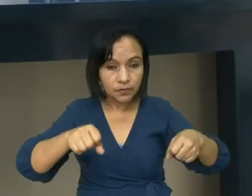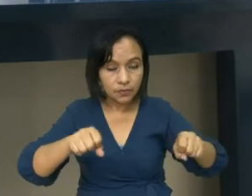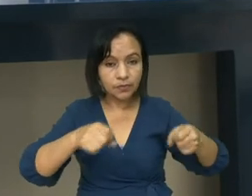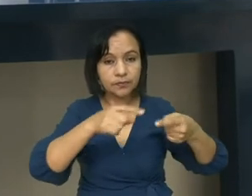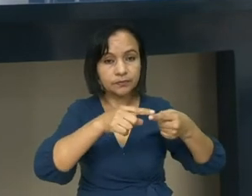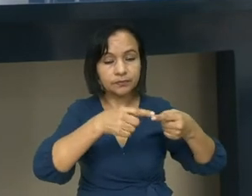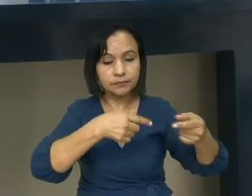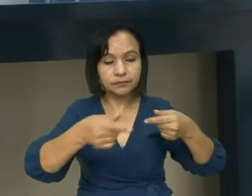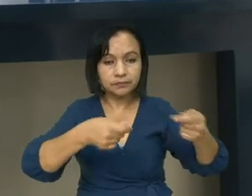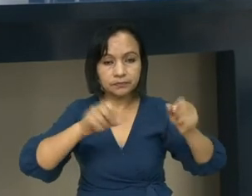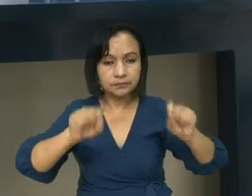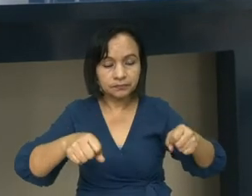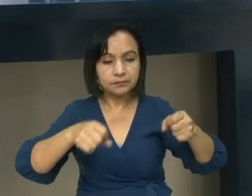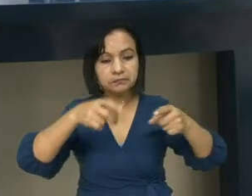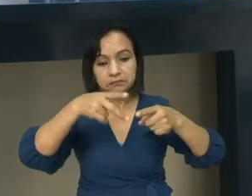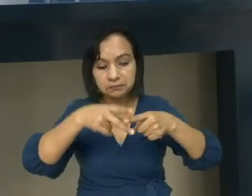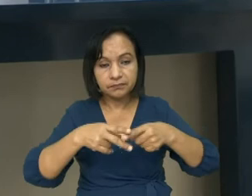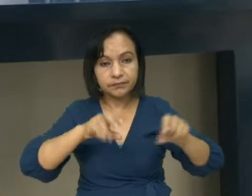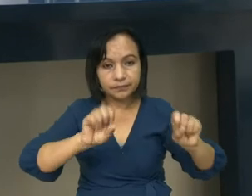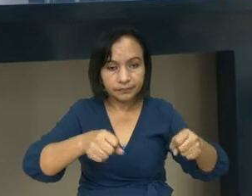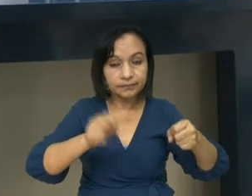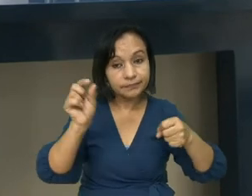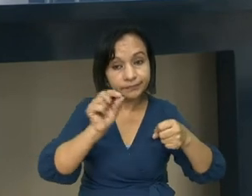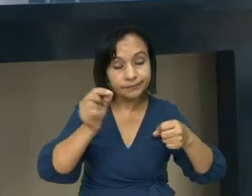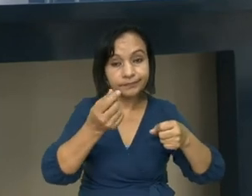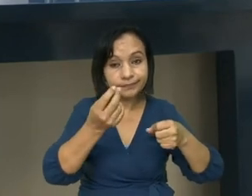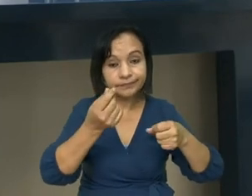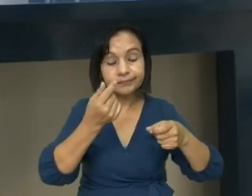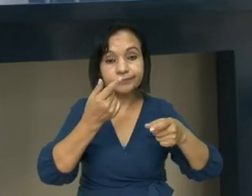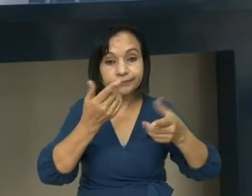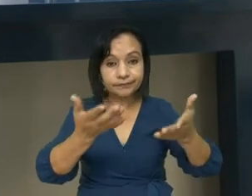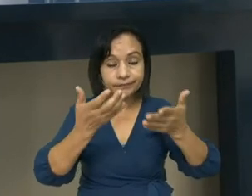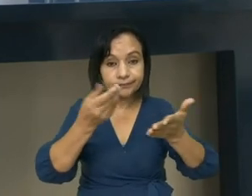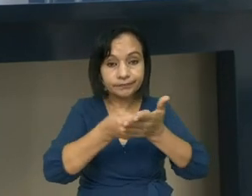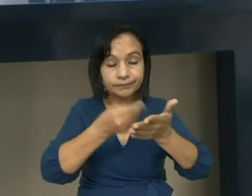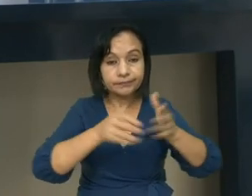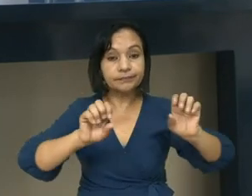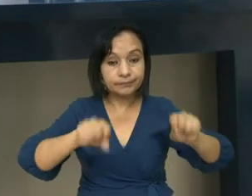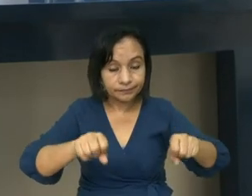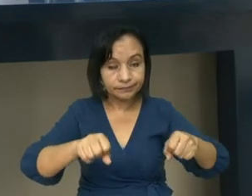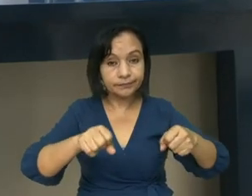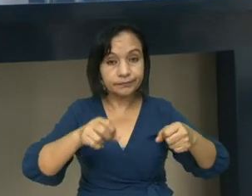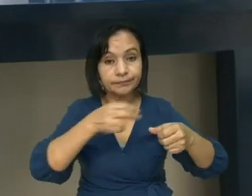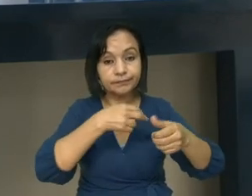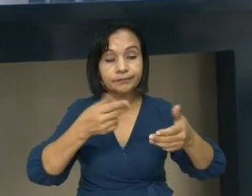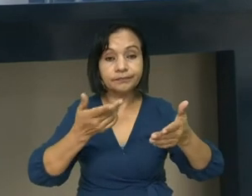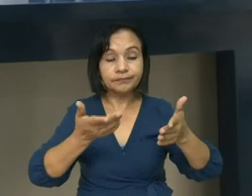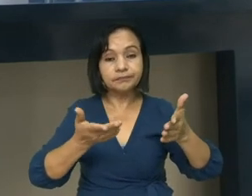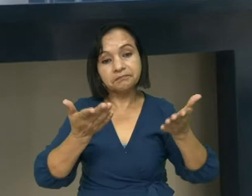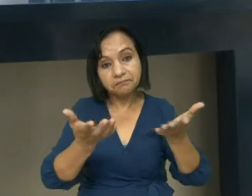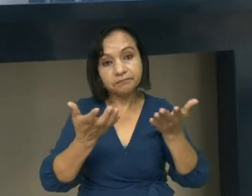ofrecer motocicletas, repuestos de moto, crédito, hay uno mismo para que si querés adquirir algo que tenga un costo bastante alto,